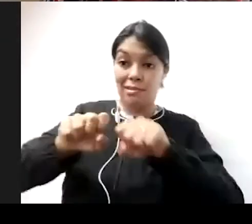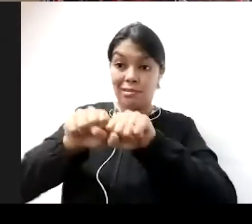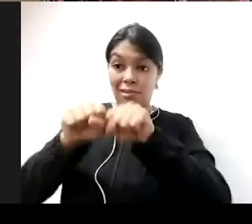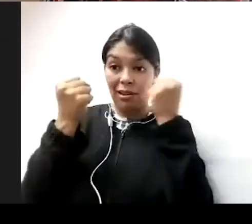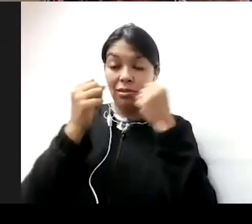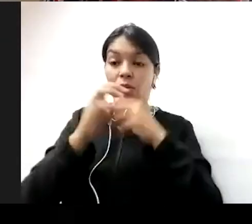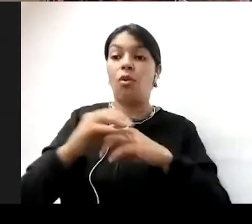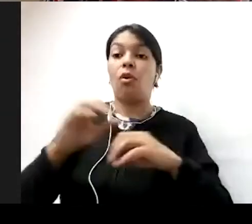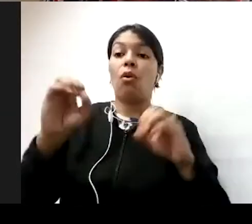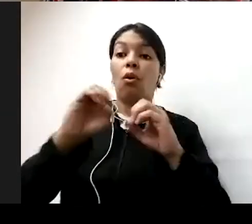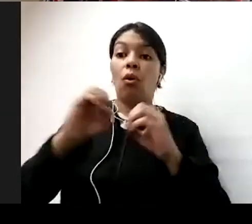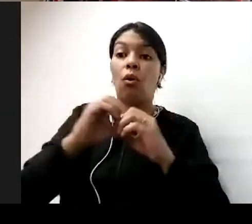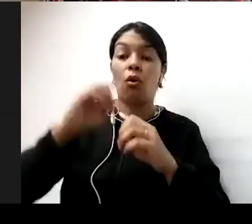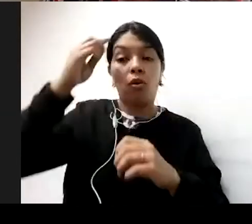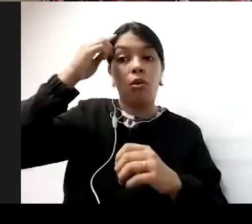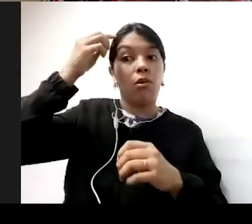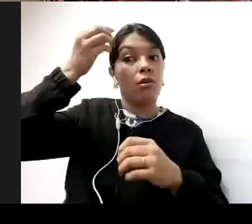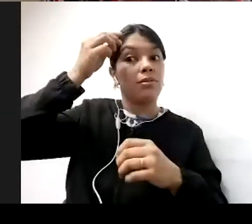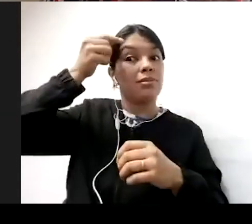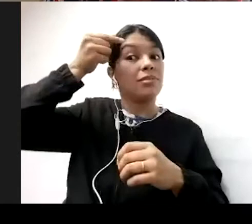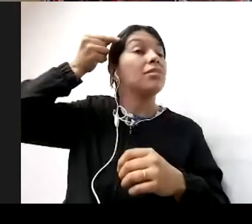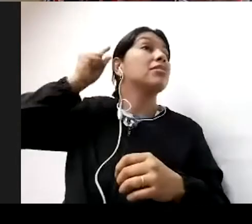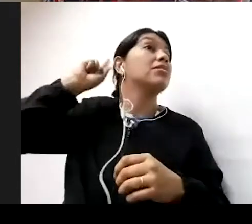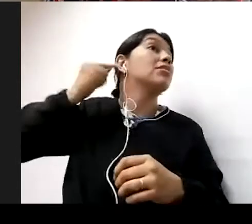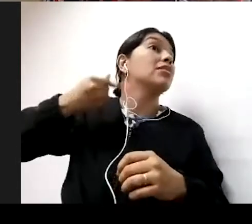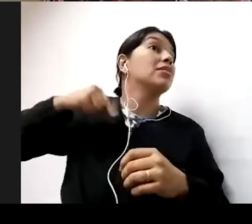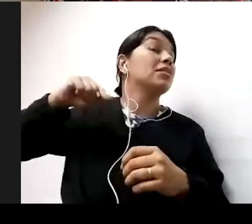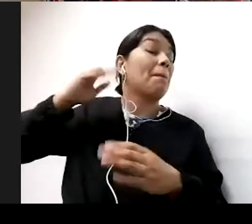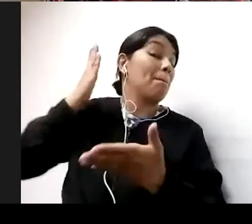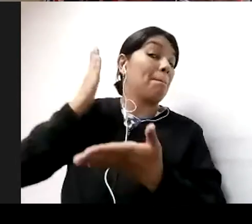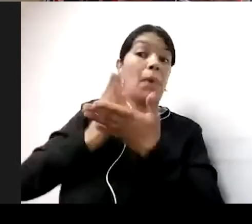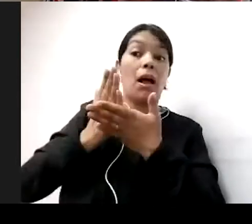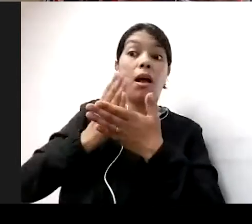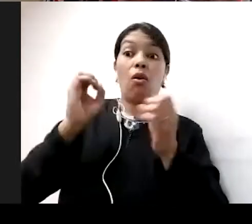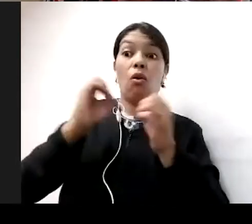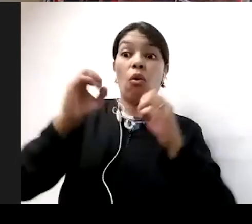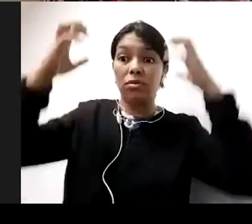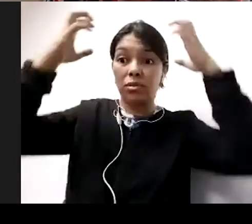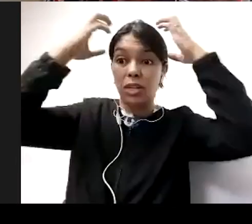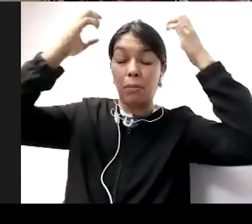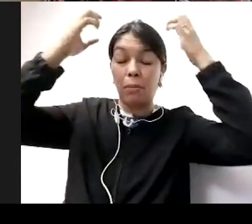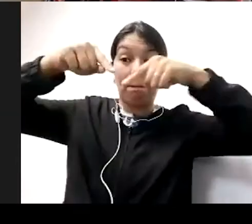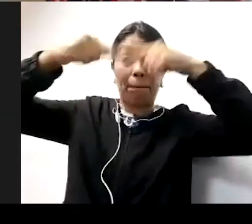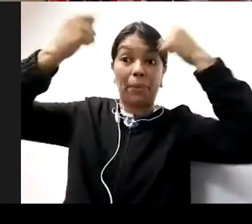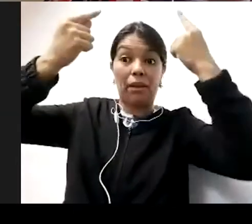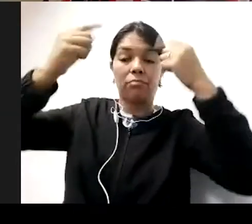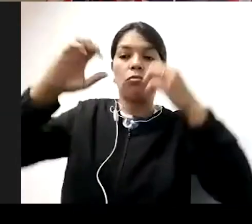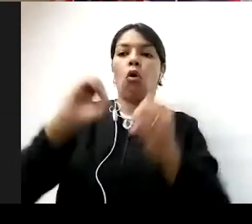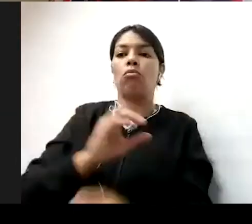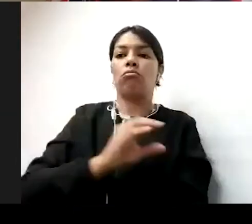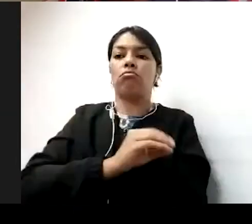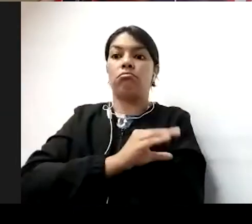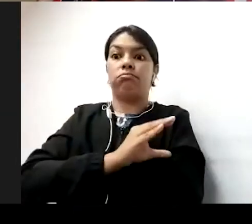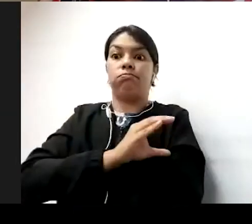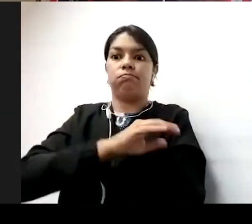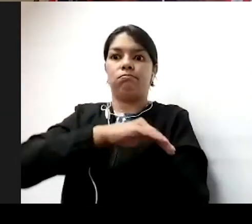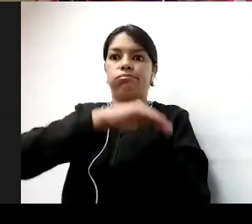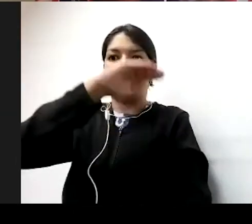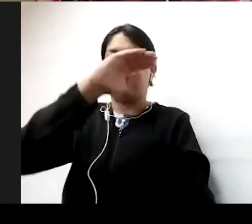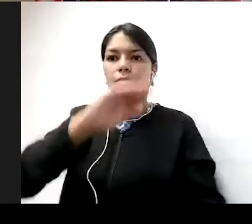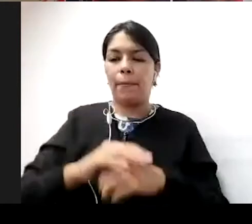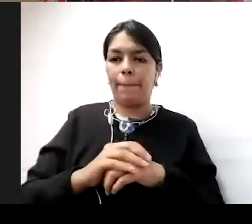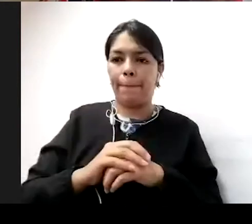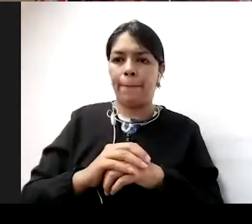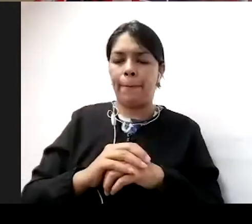delicado, infartos a nivel cerebral como hipertensión. Dentro de estas drogas sintéticas, como las que más se encuentran en